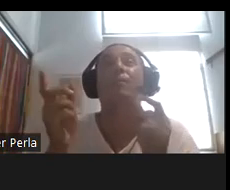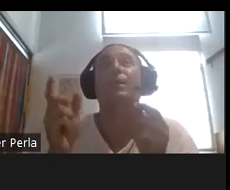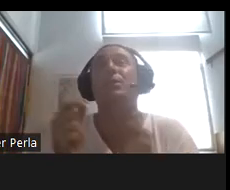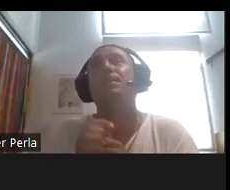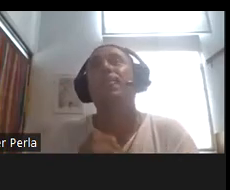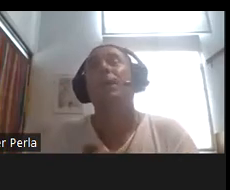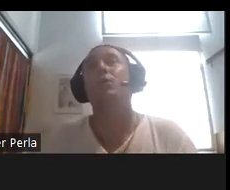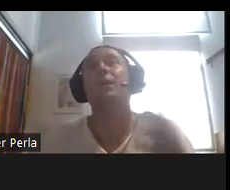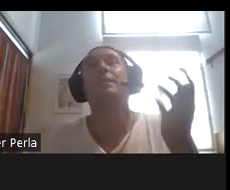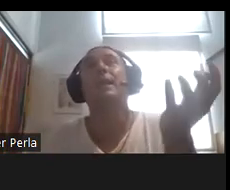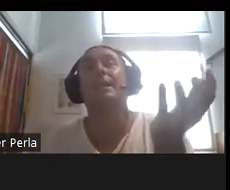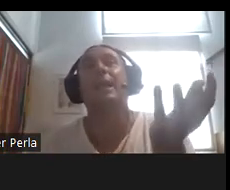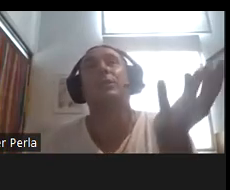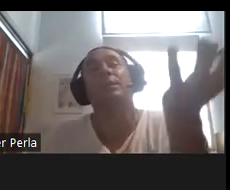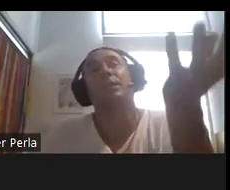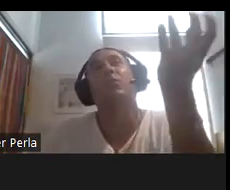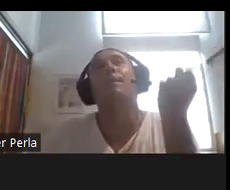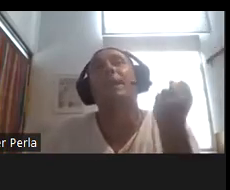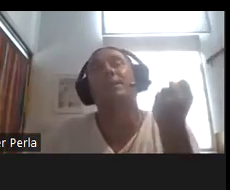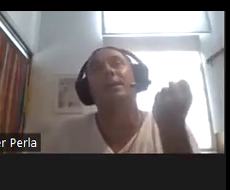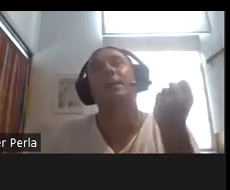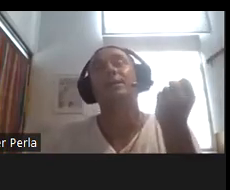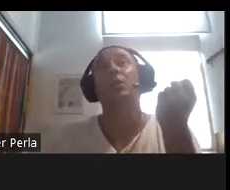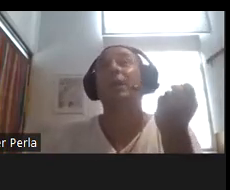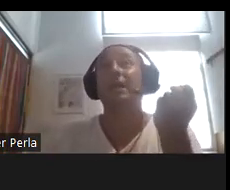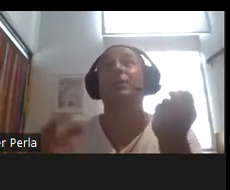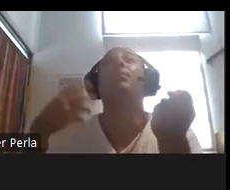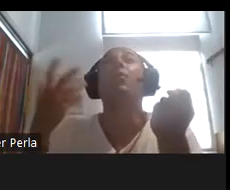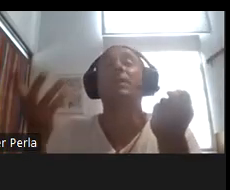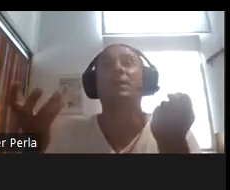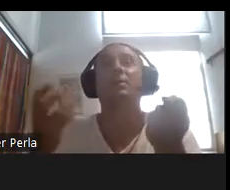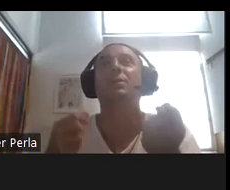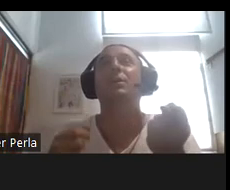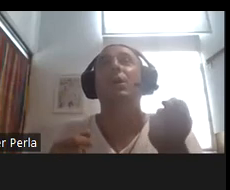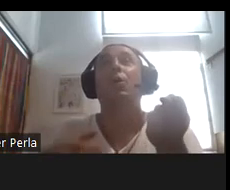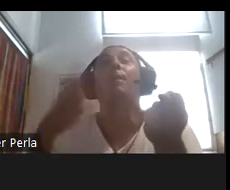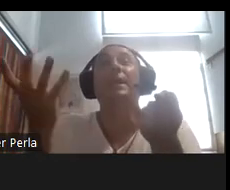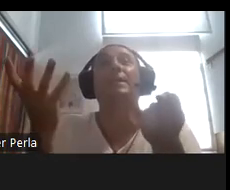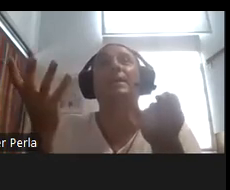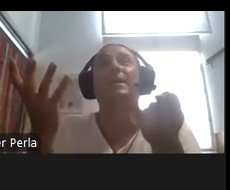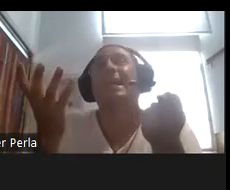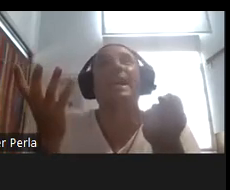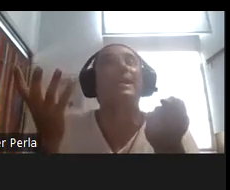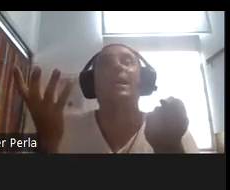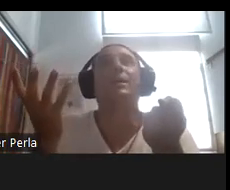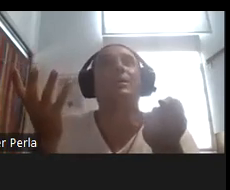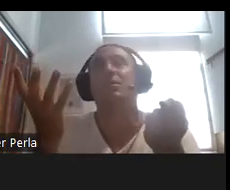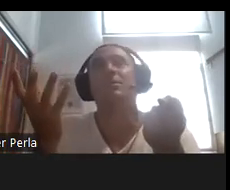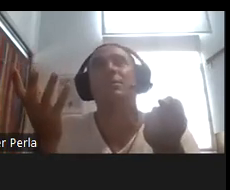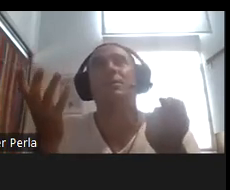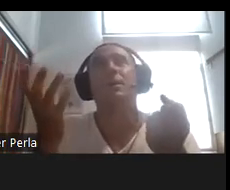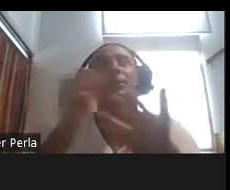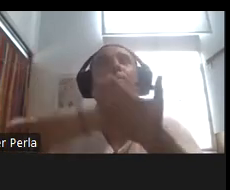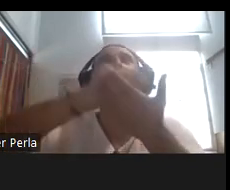una comprensión, no solamente de que los empresarios comprendan, sino de que el sector público comprenda que nadie la va a hacer